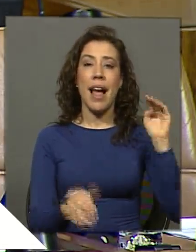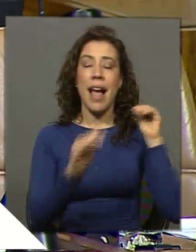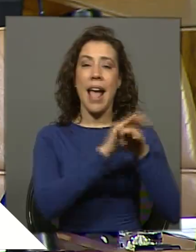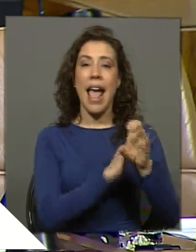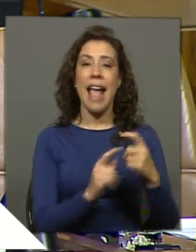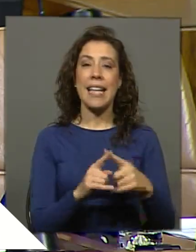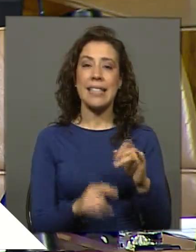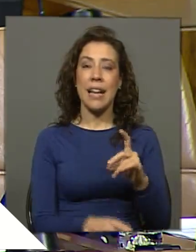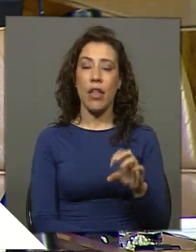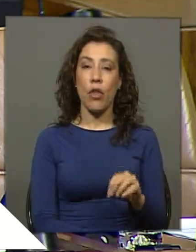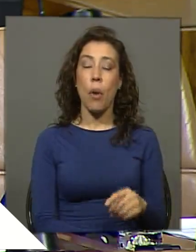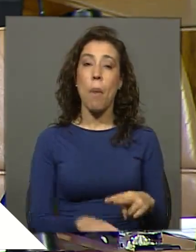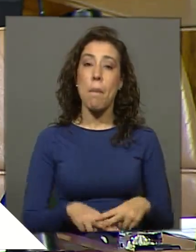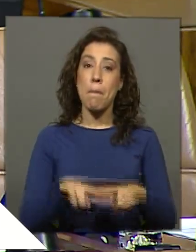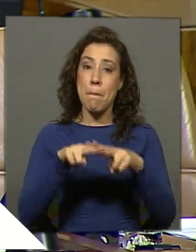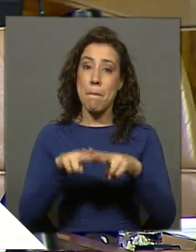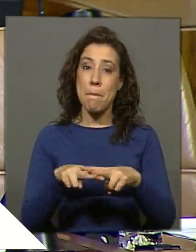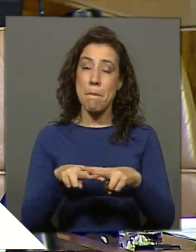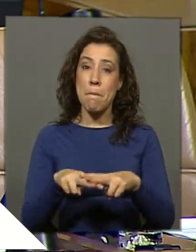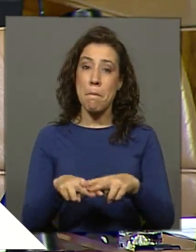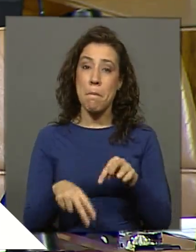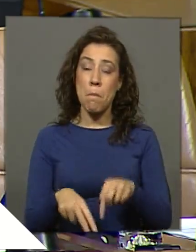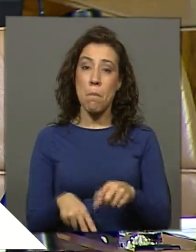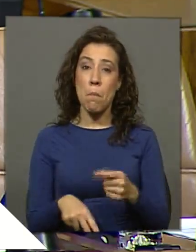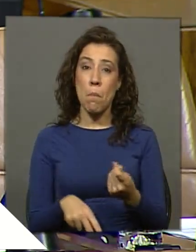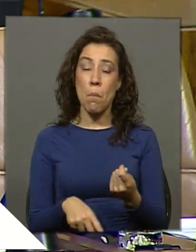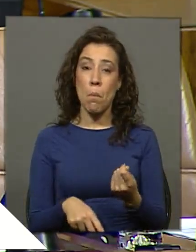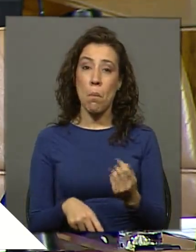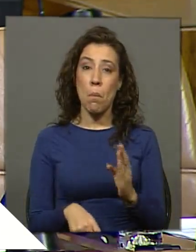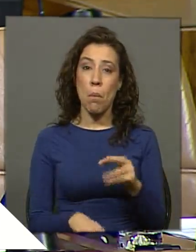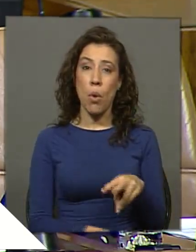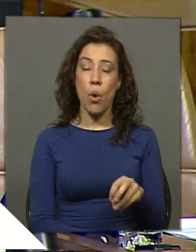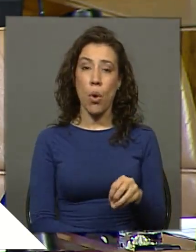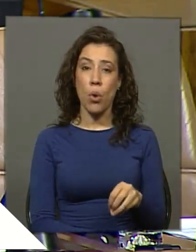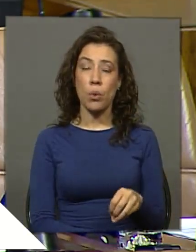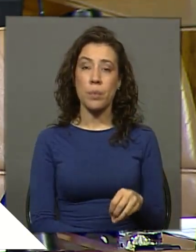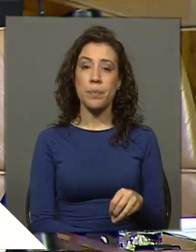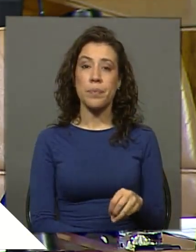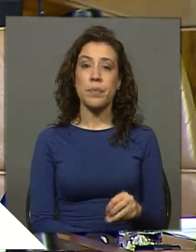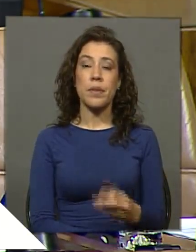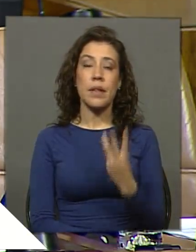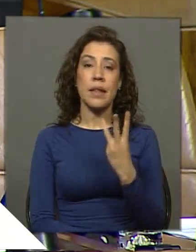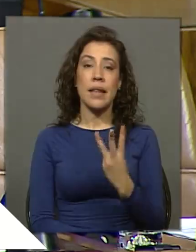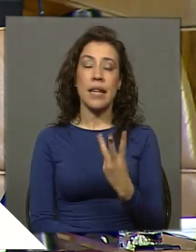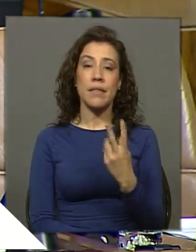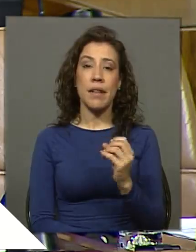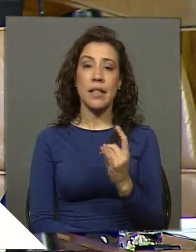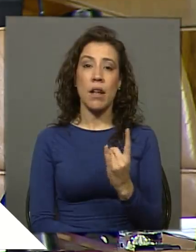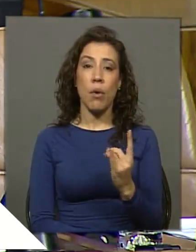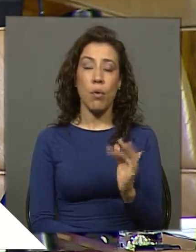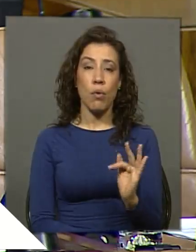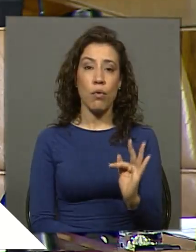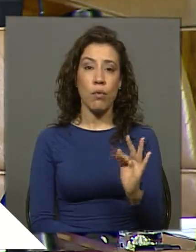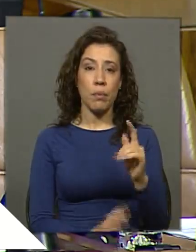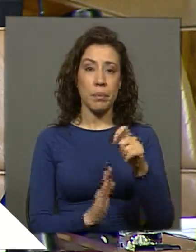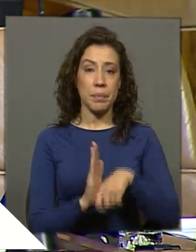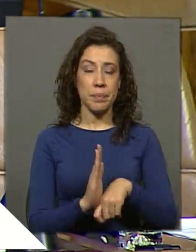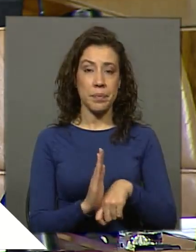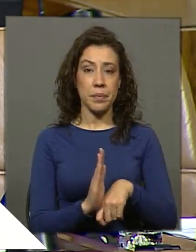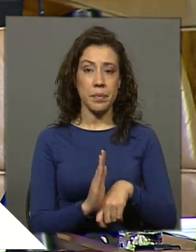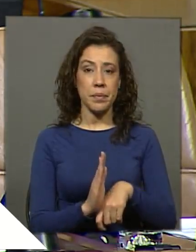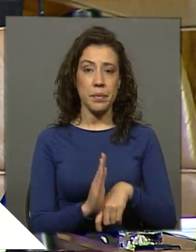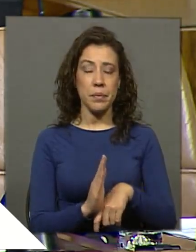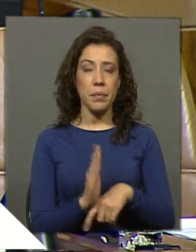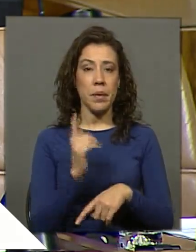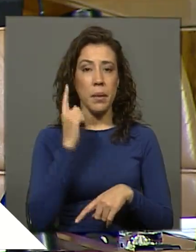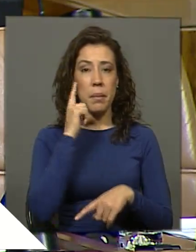el monto de esta bonificación de cargo fiscal será equivalente a 320 unidades tributarias mensuales para